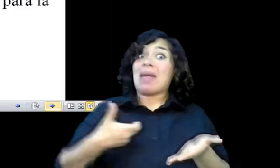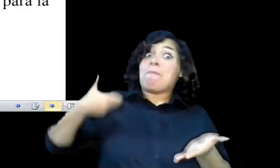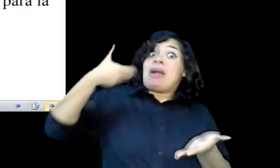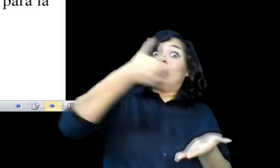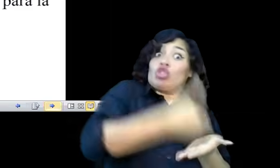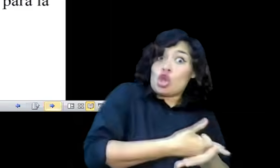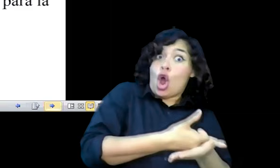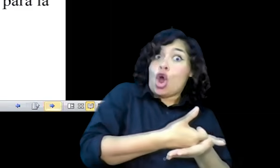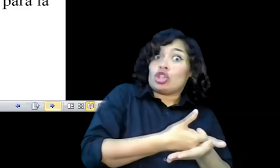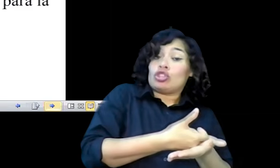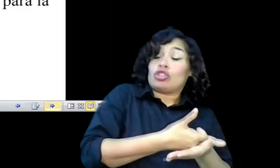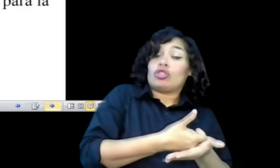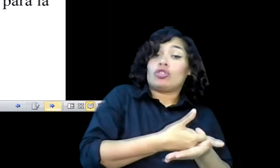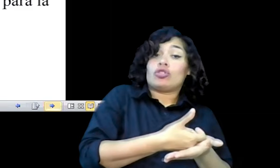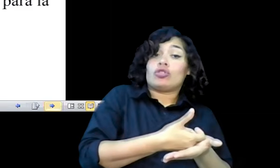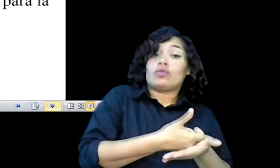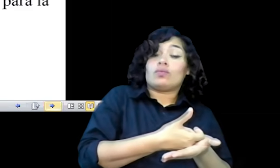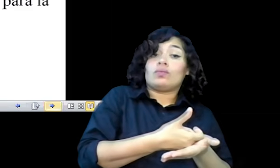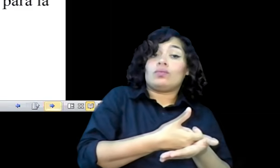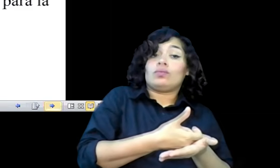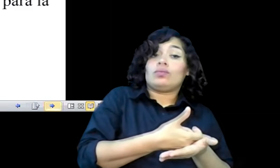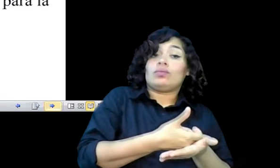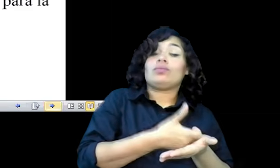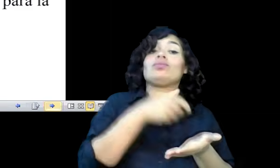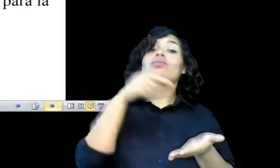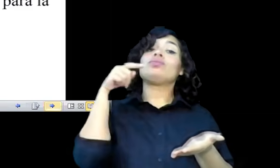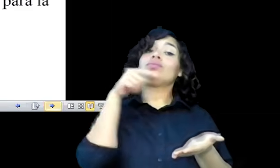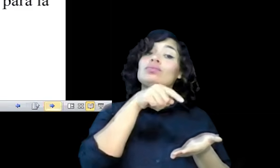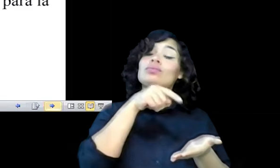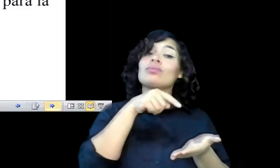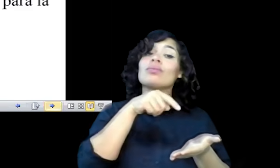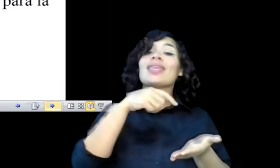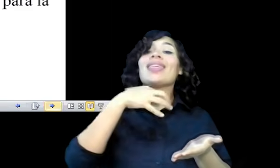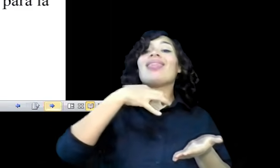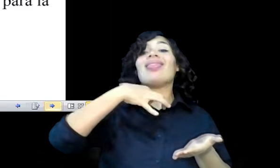de ese fondo común de inversión esté